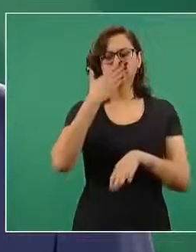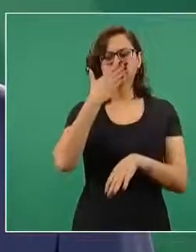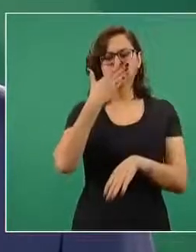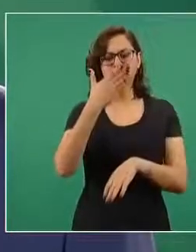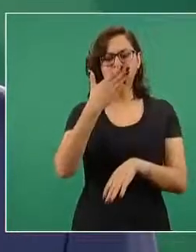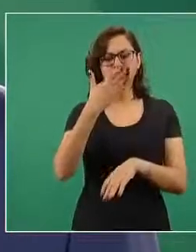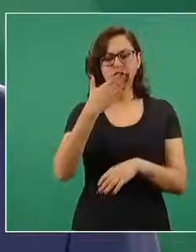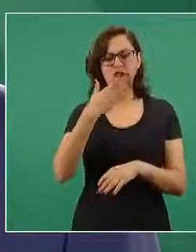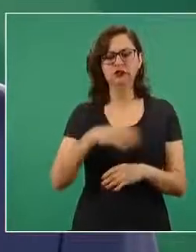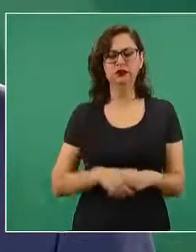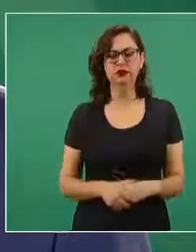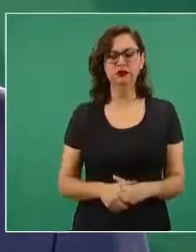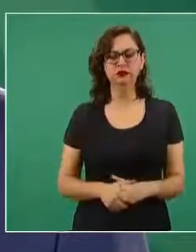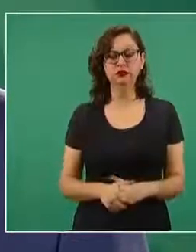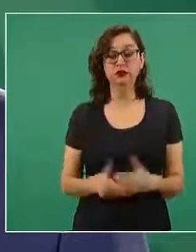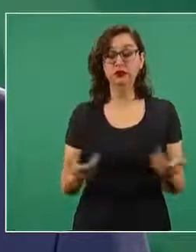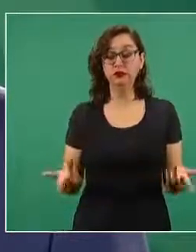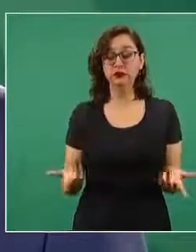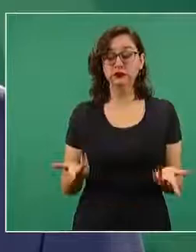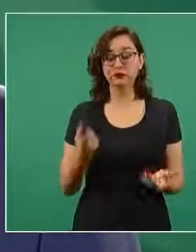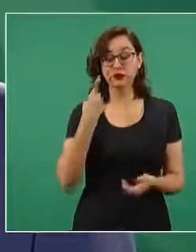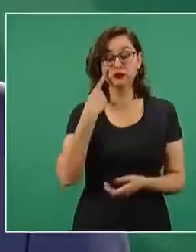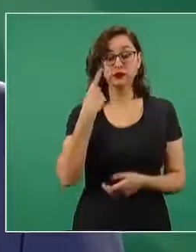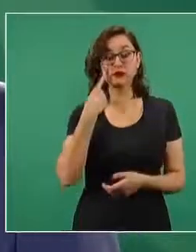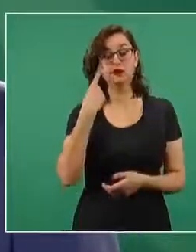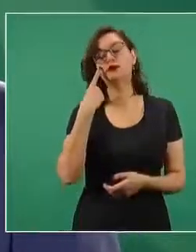Esta solicitud de información